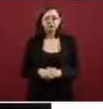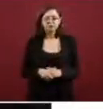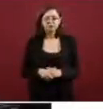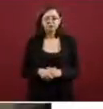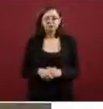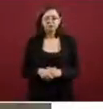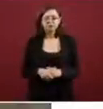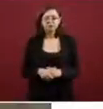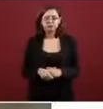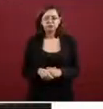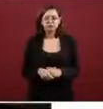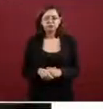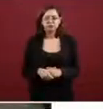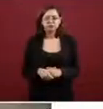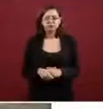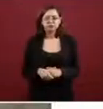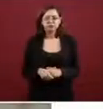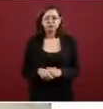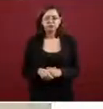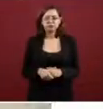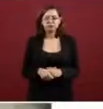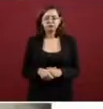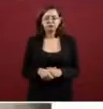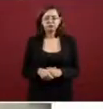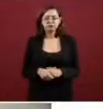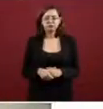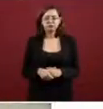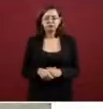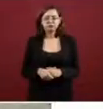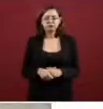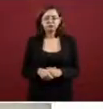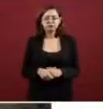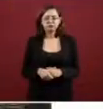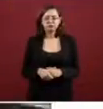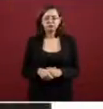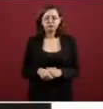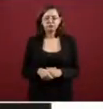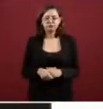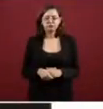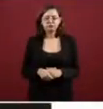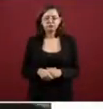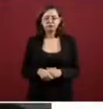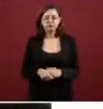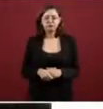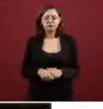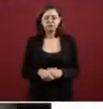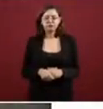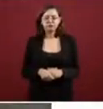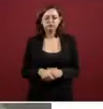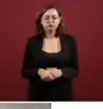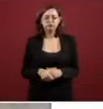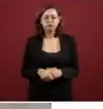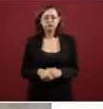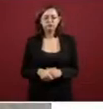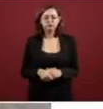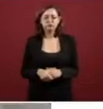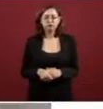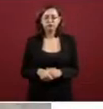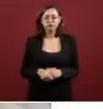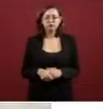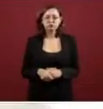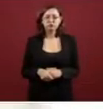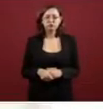visibilidad. Ya no veo más. Digo. Ya no alcanzo a ver más. No, así es. Así. Pásame cinta, güey. Señora, aquí, compa. No puedo,